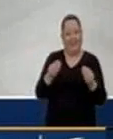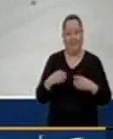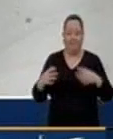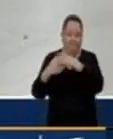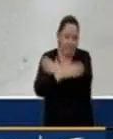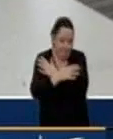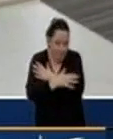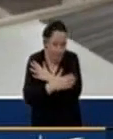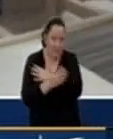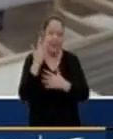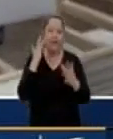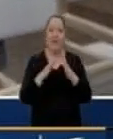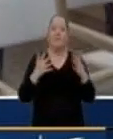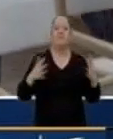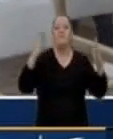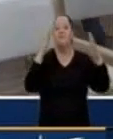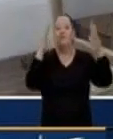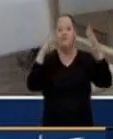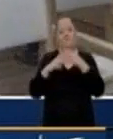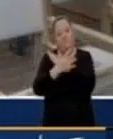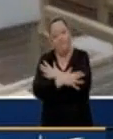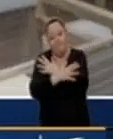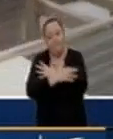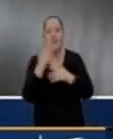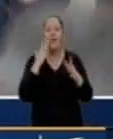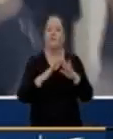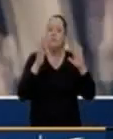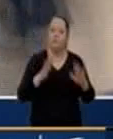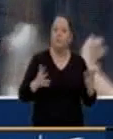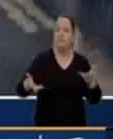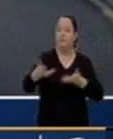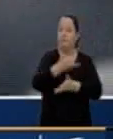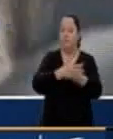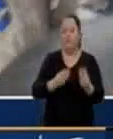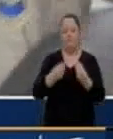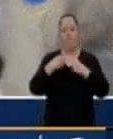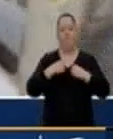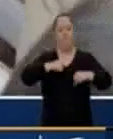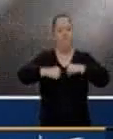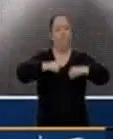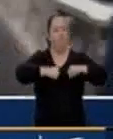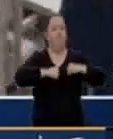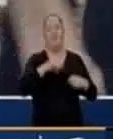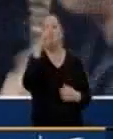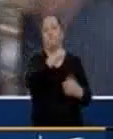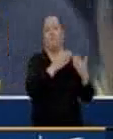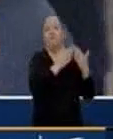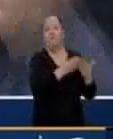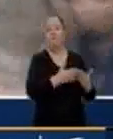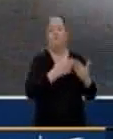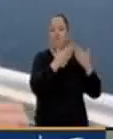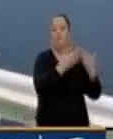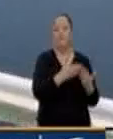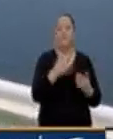abrazos también en medio de la celebración, abrazos muy fraternos que se han convertido en ese motor para seguir adelante en medio de la navegación, y los